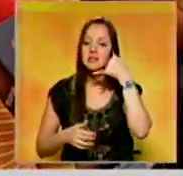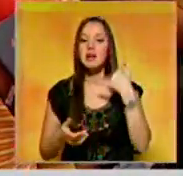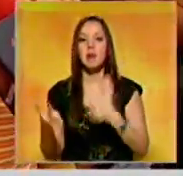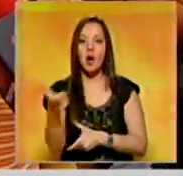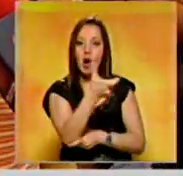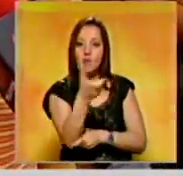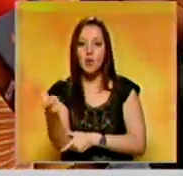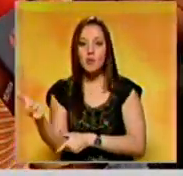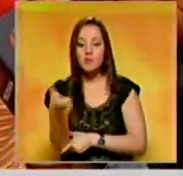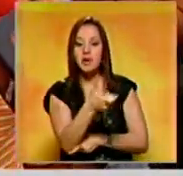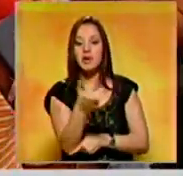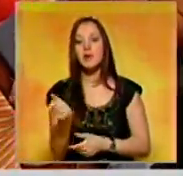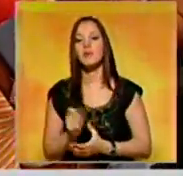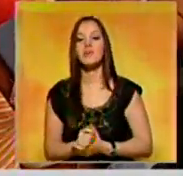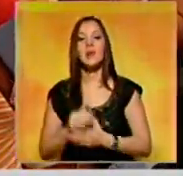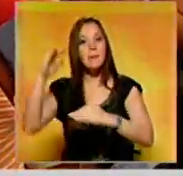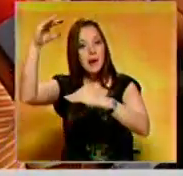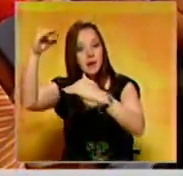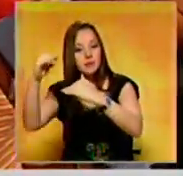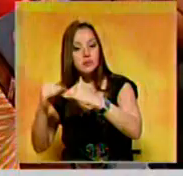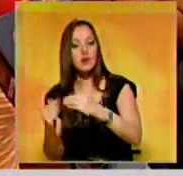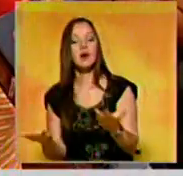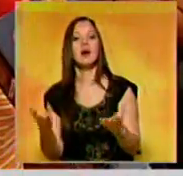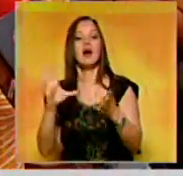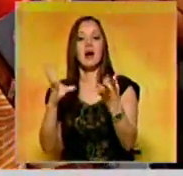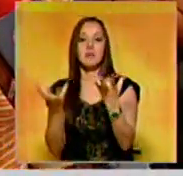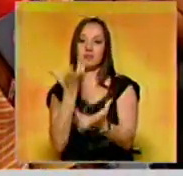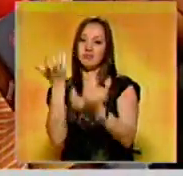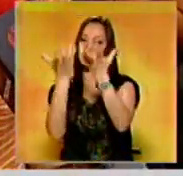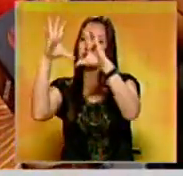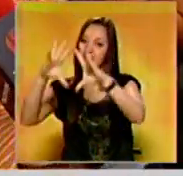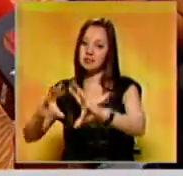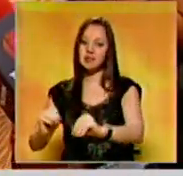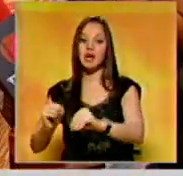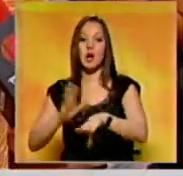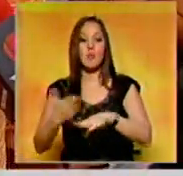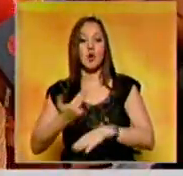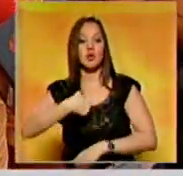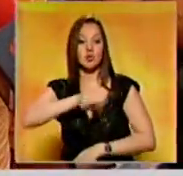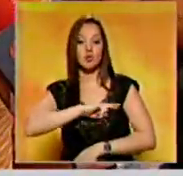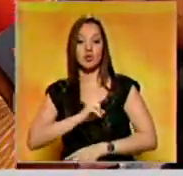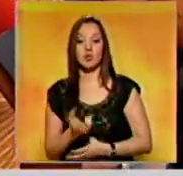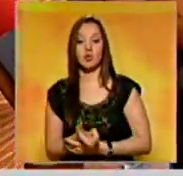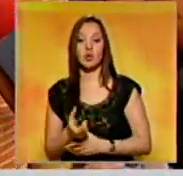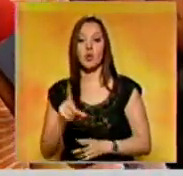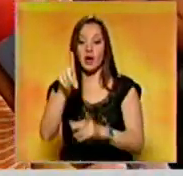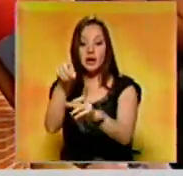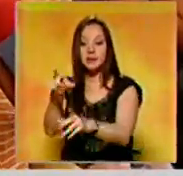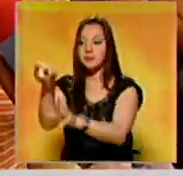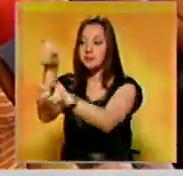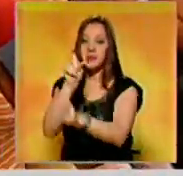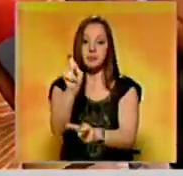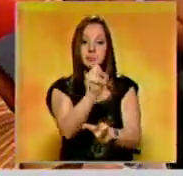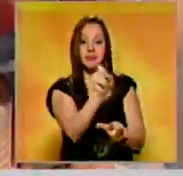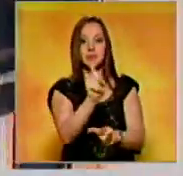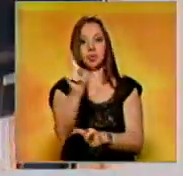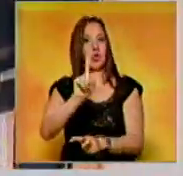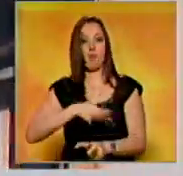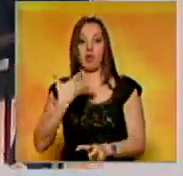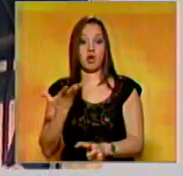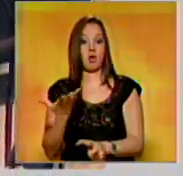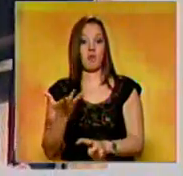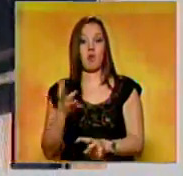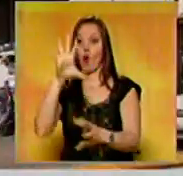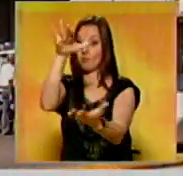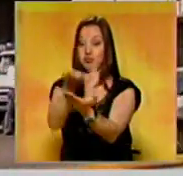menos al cuerpo bombero, la cuestión de eso, para empezar a apagar la llama, pues. Porque nosotros con los extinguidores y eso que tenemos aquí, eso no vamos a apagar esa llama. A esta